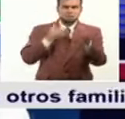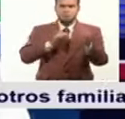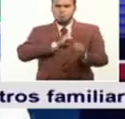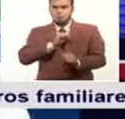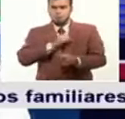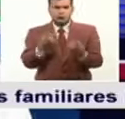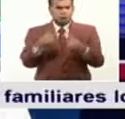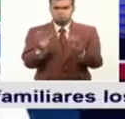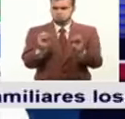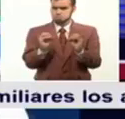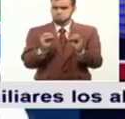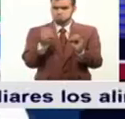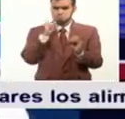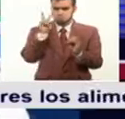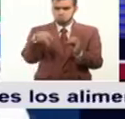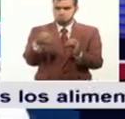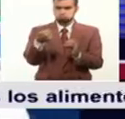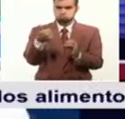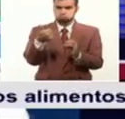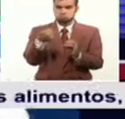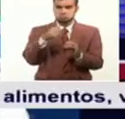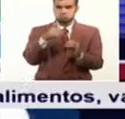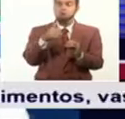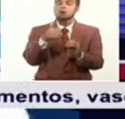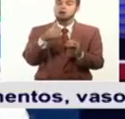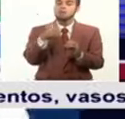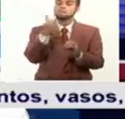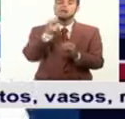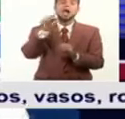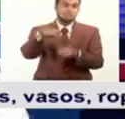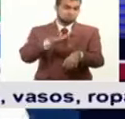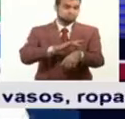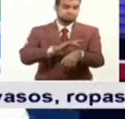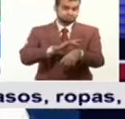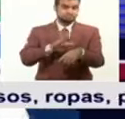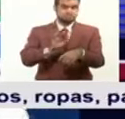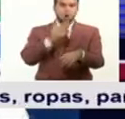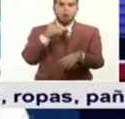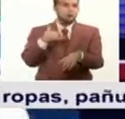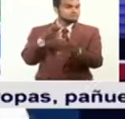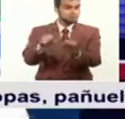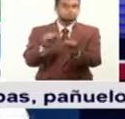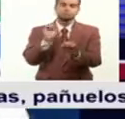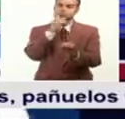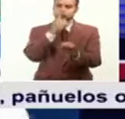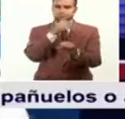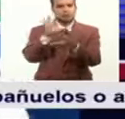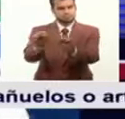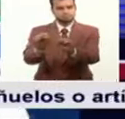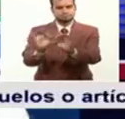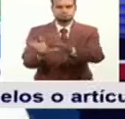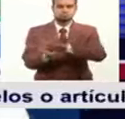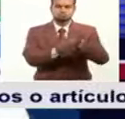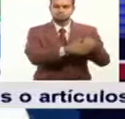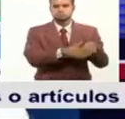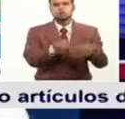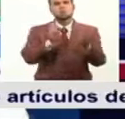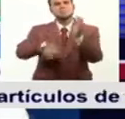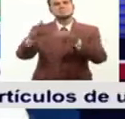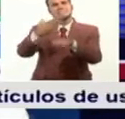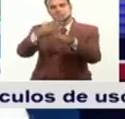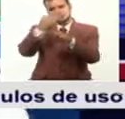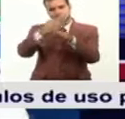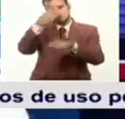protocolo establecido. En la provincia de Santiago de Cuba fallecen dos personas con COVID-19.